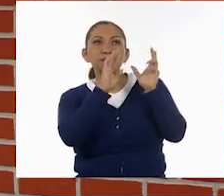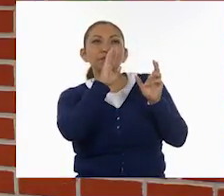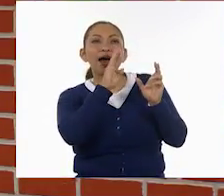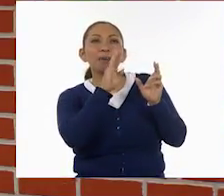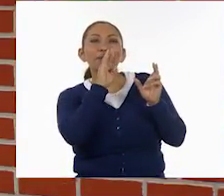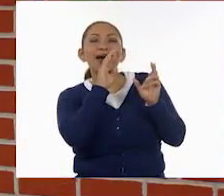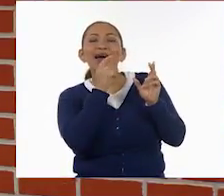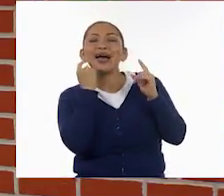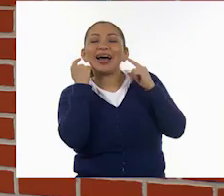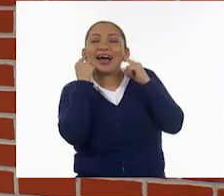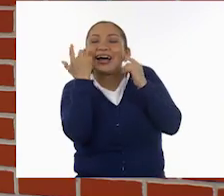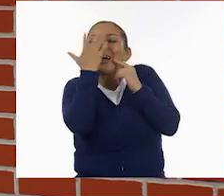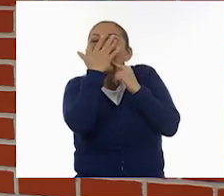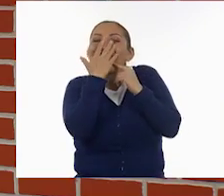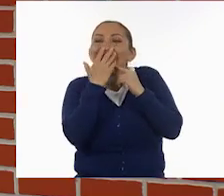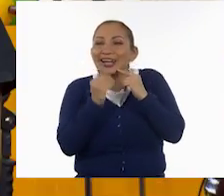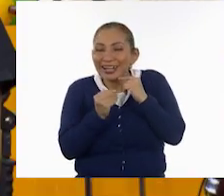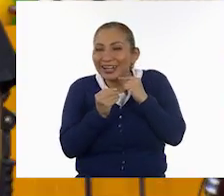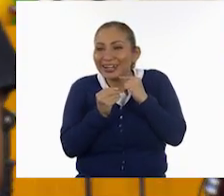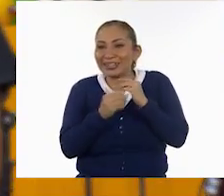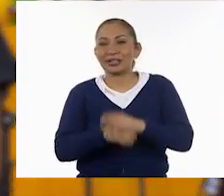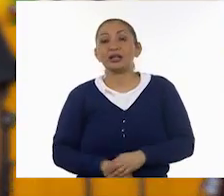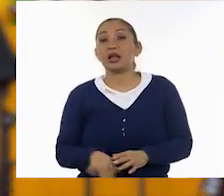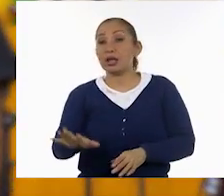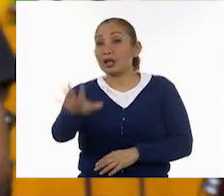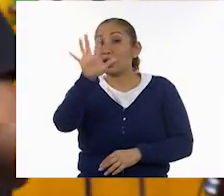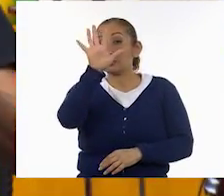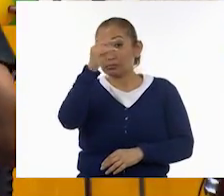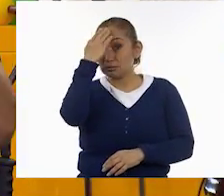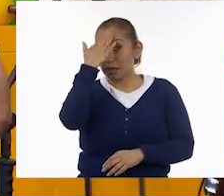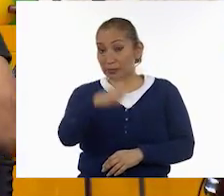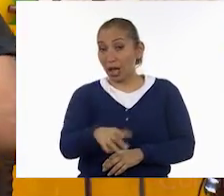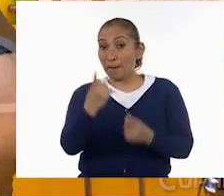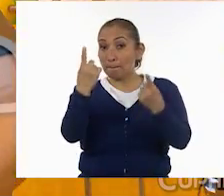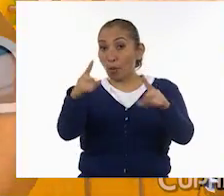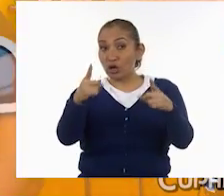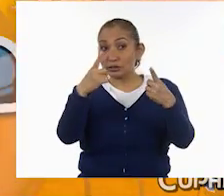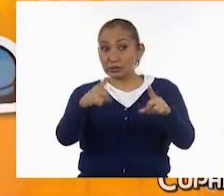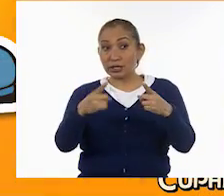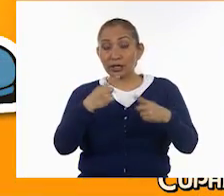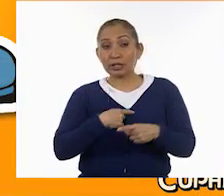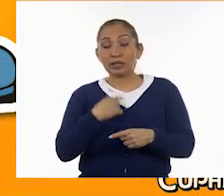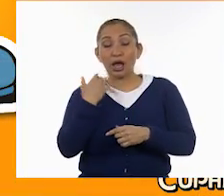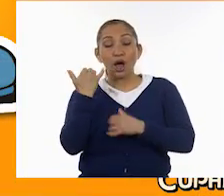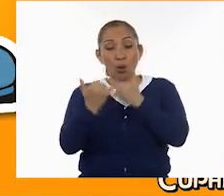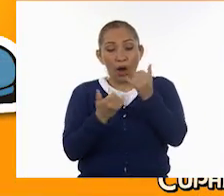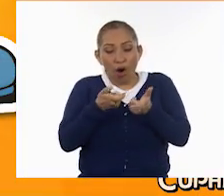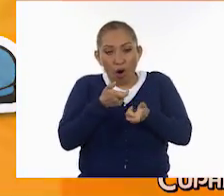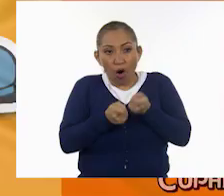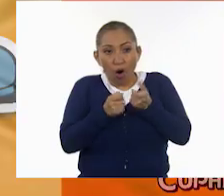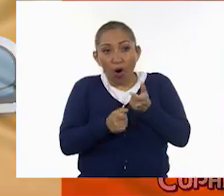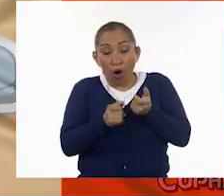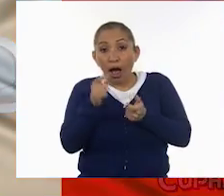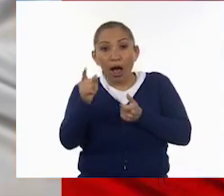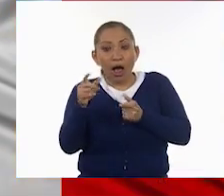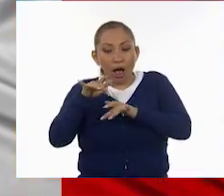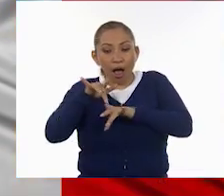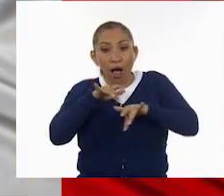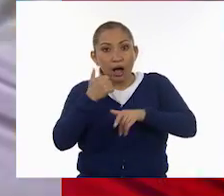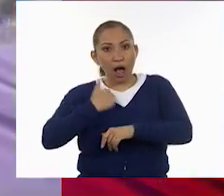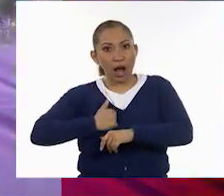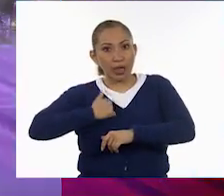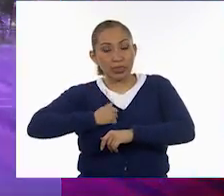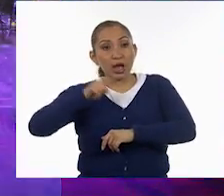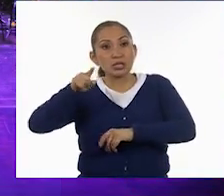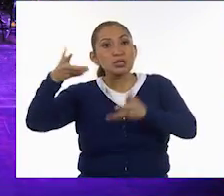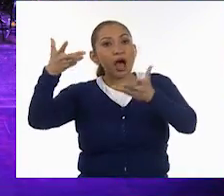mamá como una linda melodía. 5. ¿Sabías que la música del videojuego Cuphead está grabada en Canadá